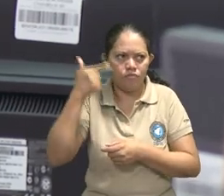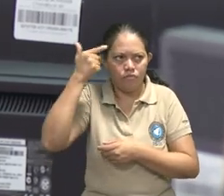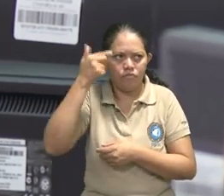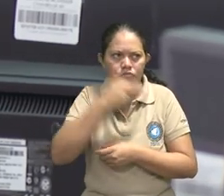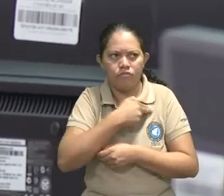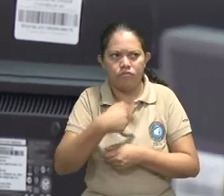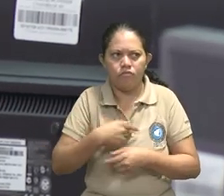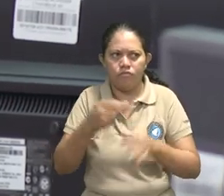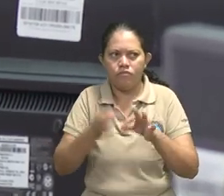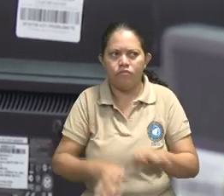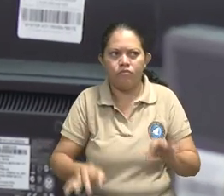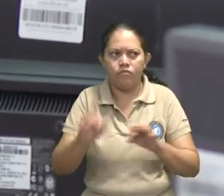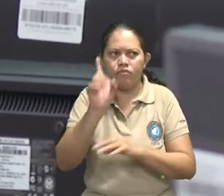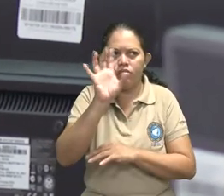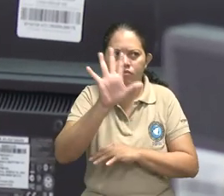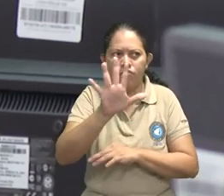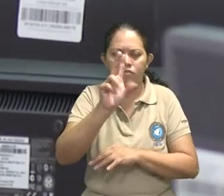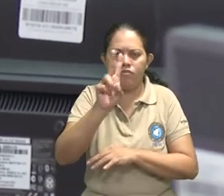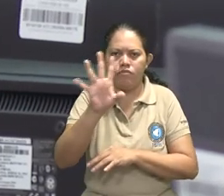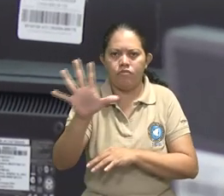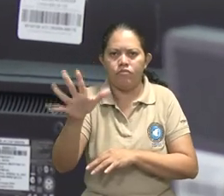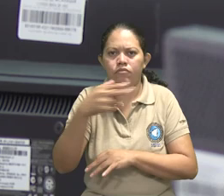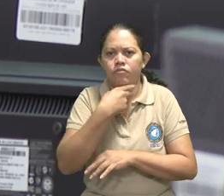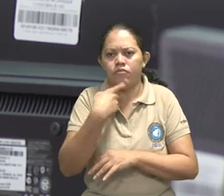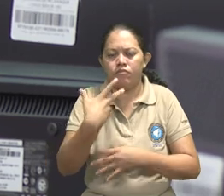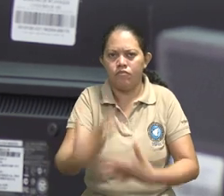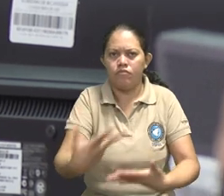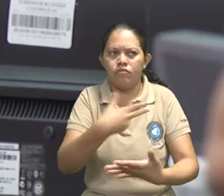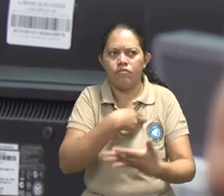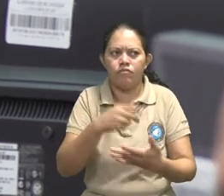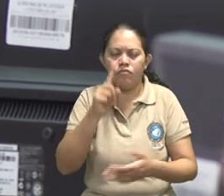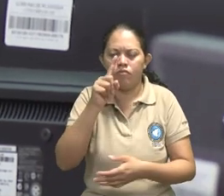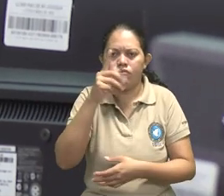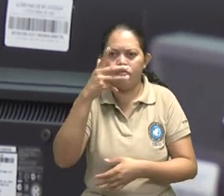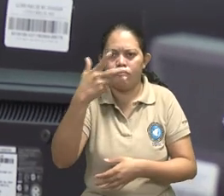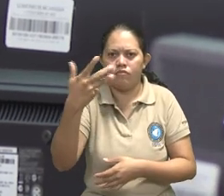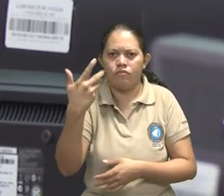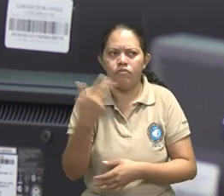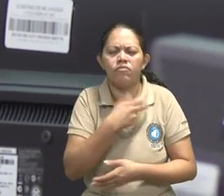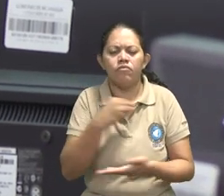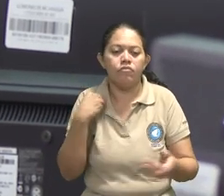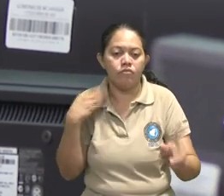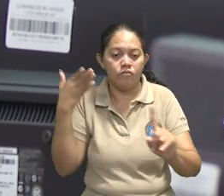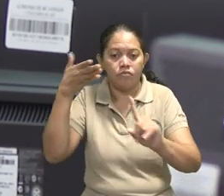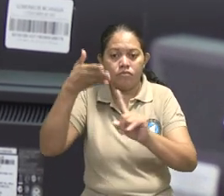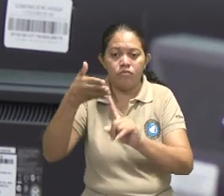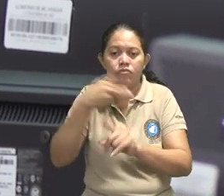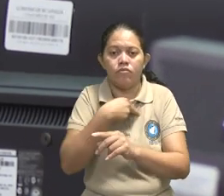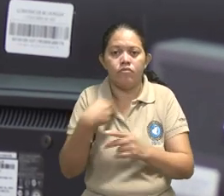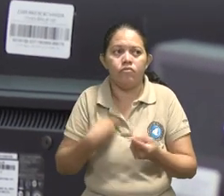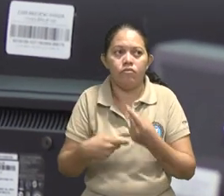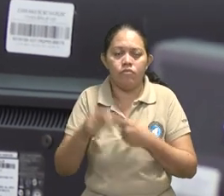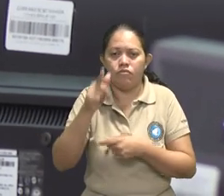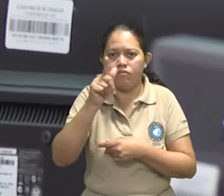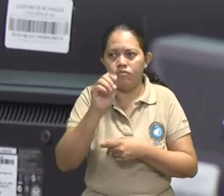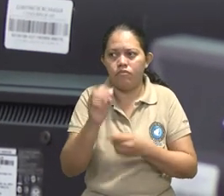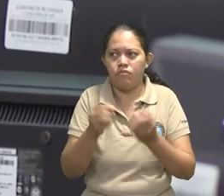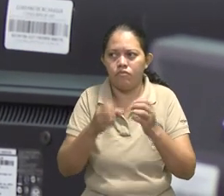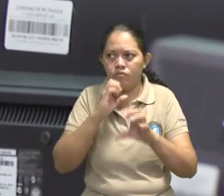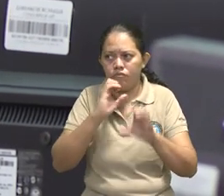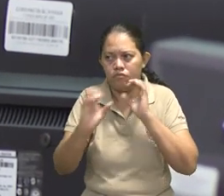Reconstrucción Nacional el día 5 de junio de 1982, con el objetivo de crear el Instituto Nicaragüense